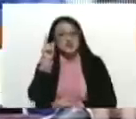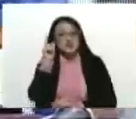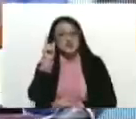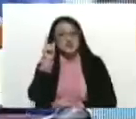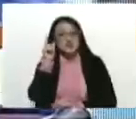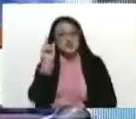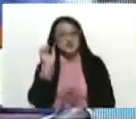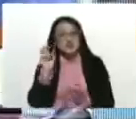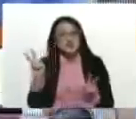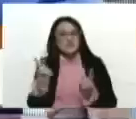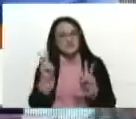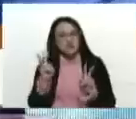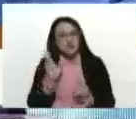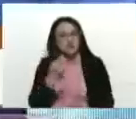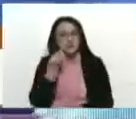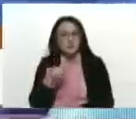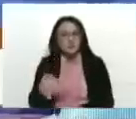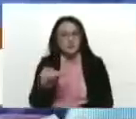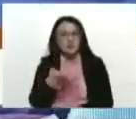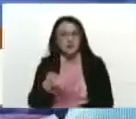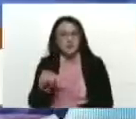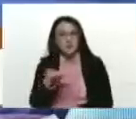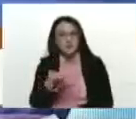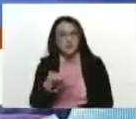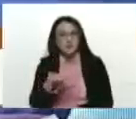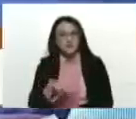victorias para nuestro pueblo